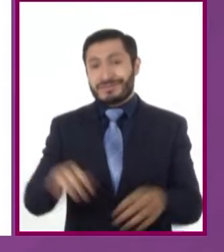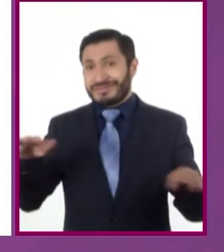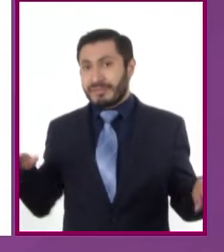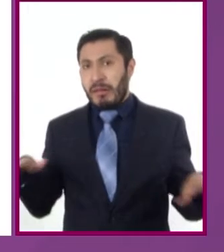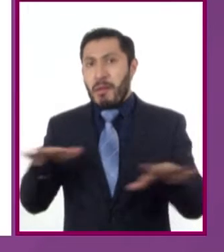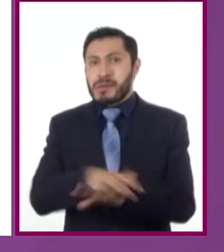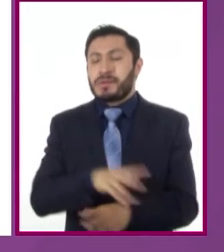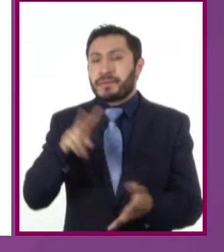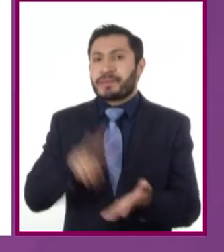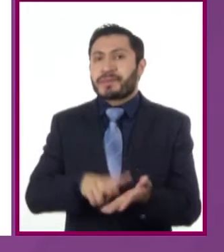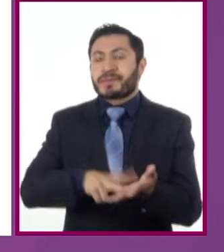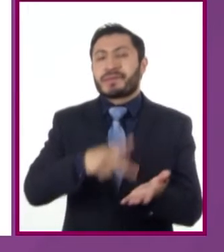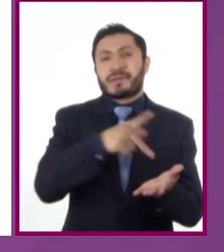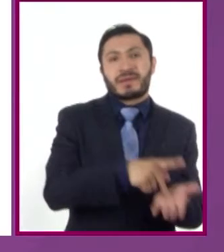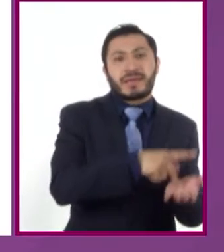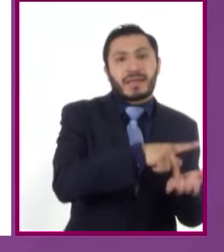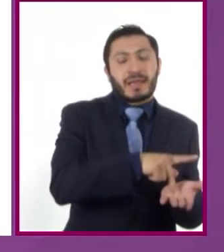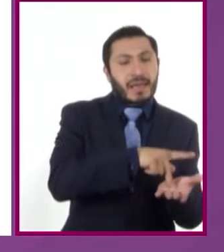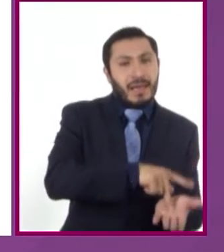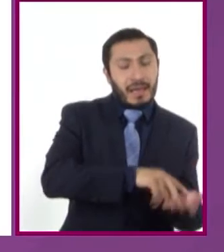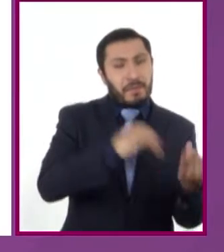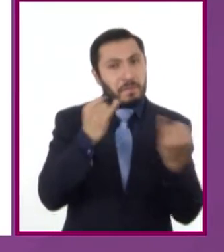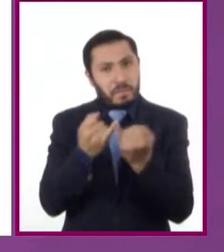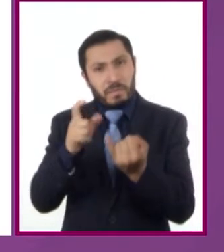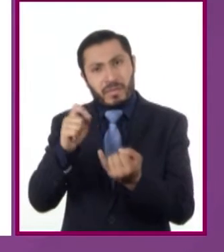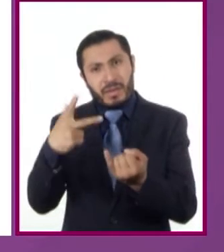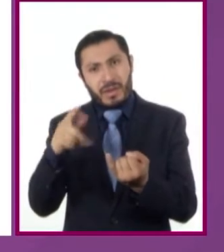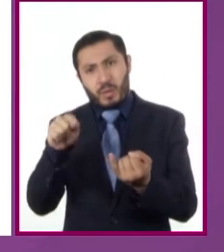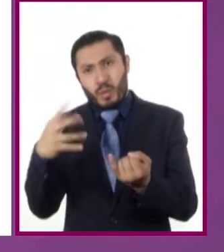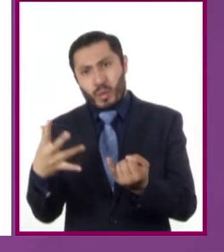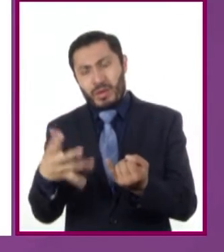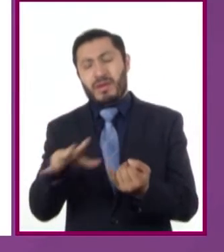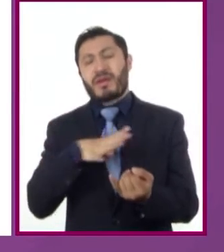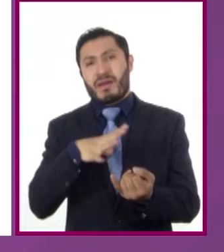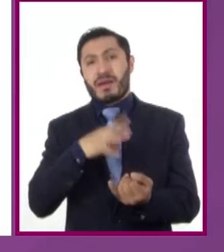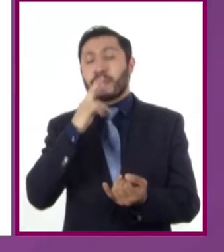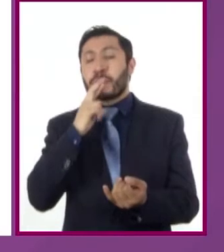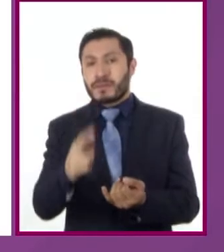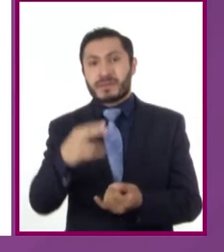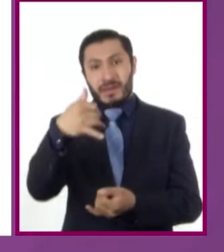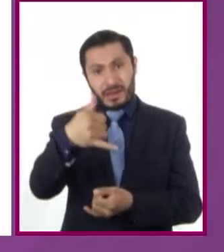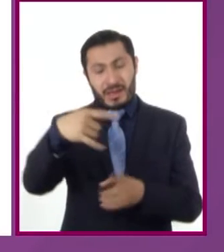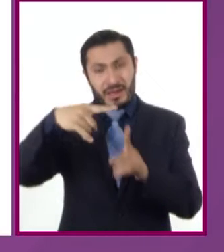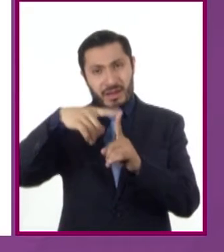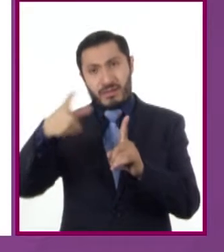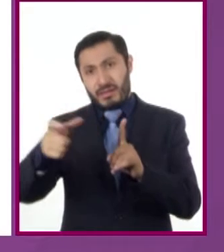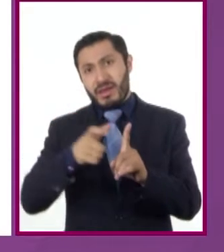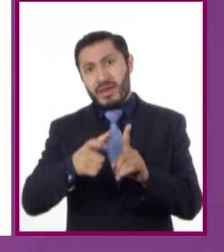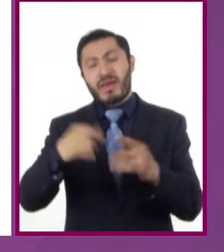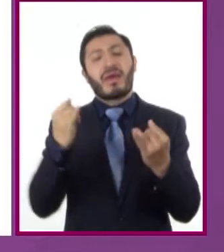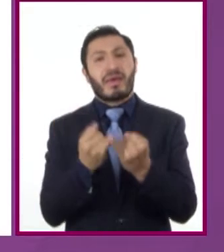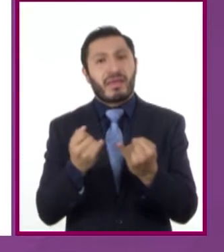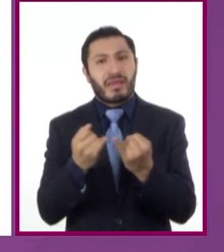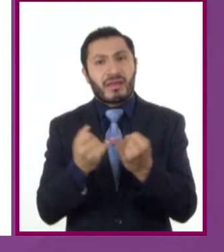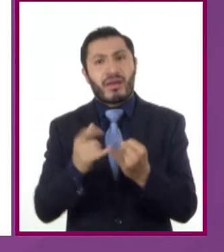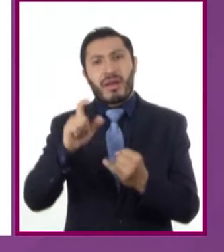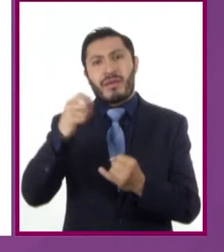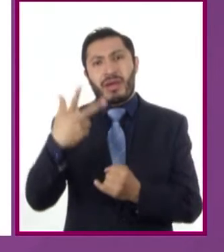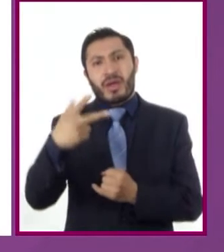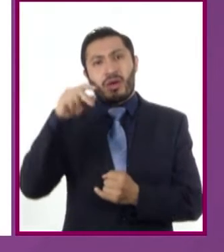Sustituimos el valor de K por 28.5 y nos queda la expresión Y entre X igual